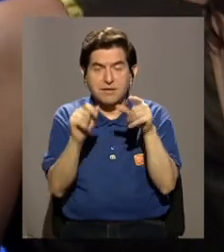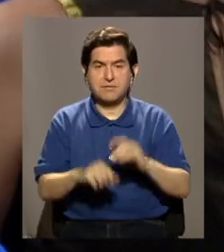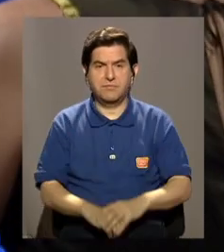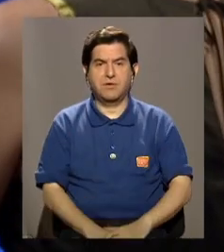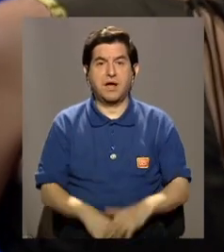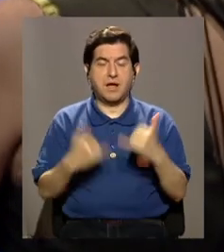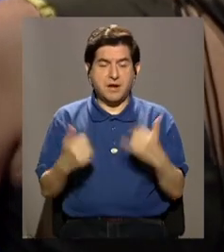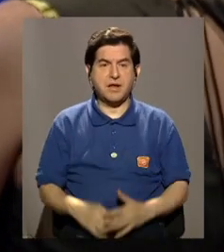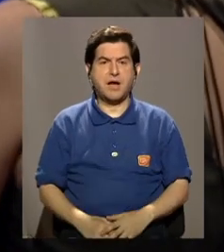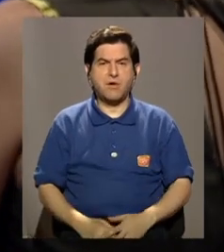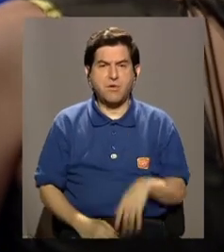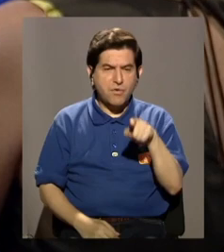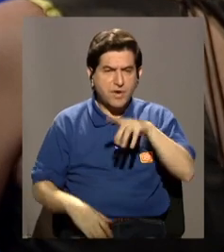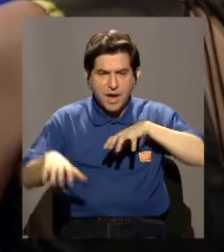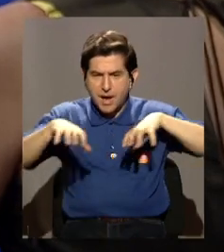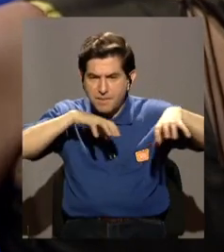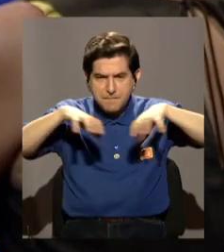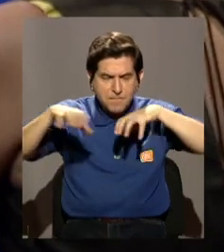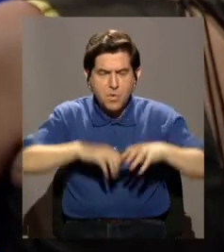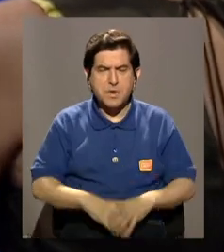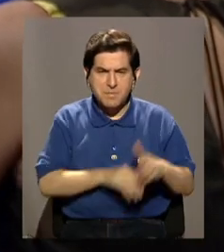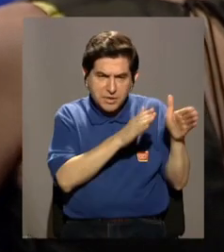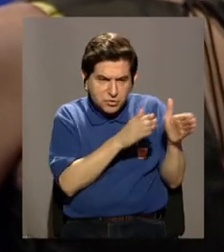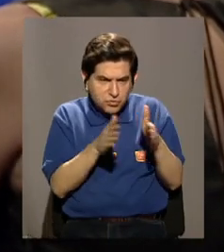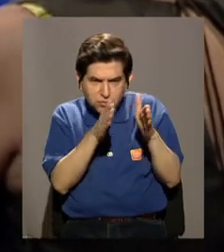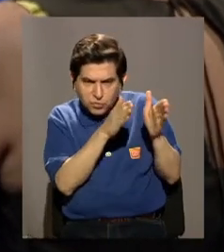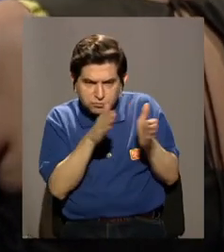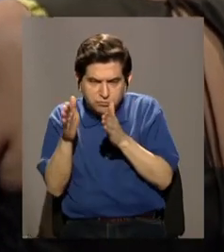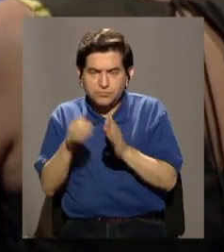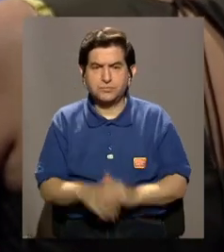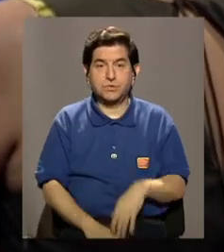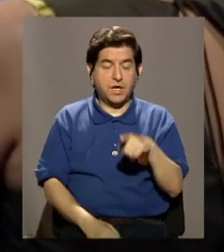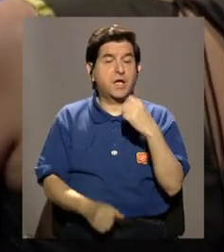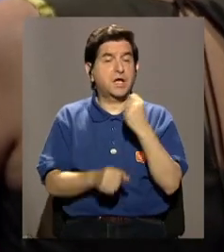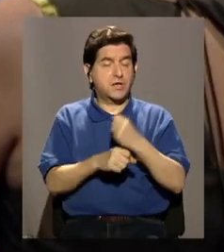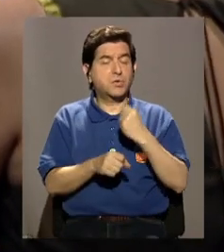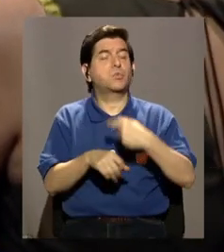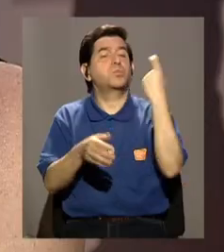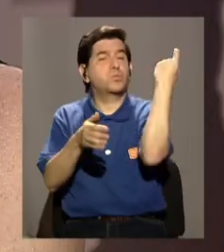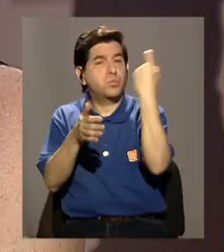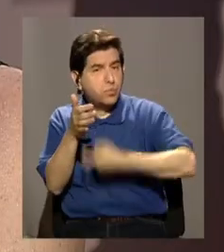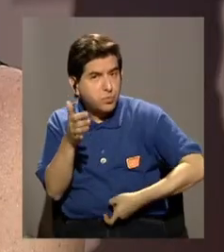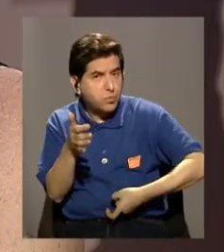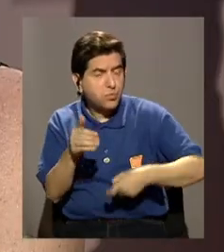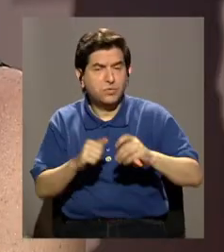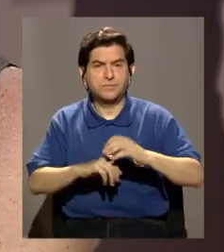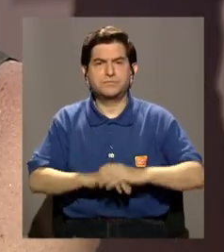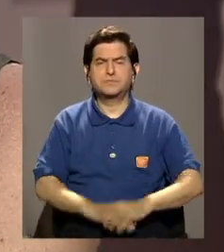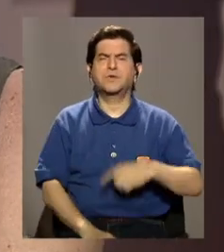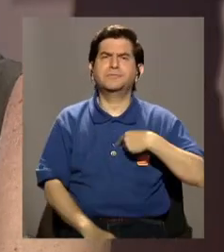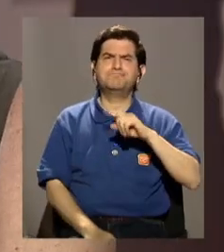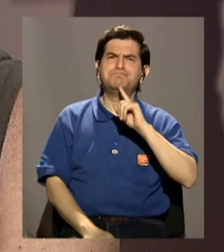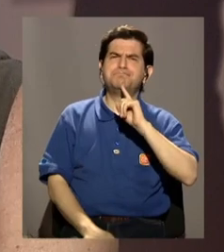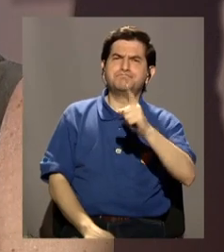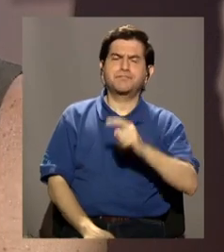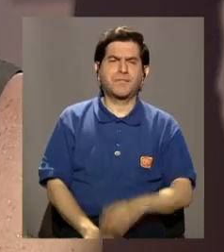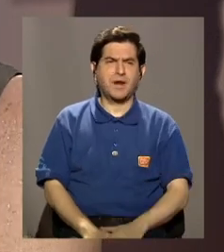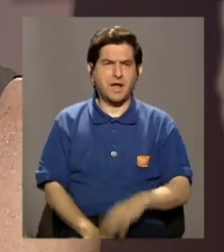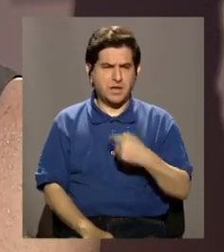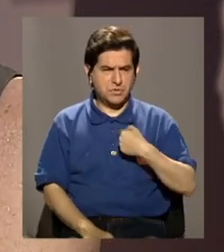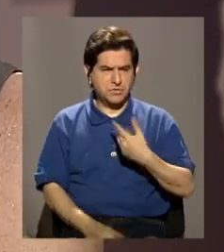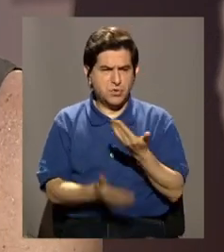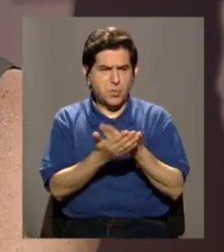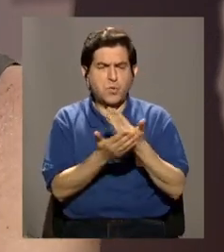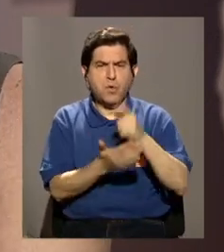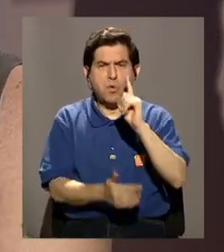armar todos los movimientos lo cual nos hizo que fue muy trabajoso verdad y yo dije bueno yo pruebo una